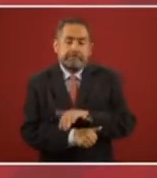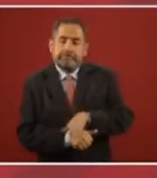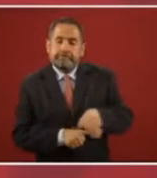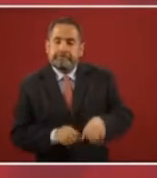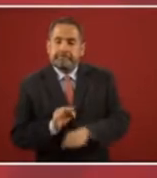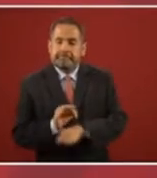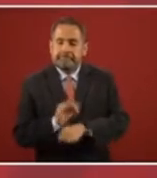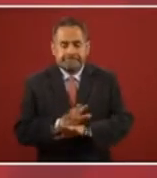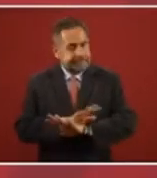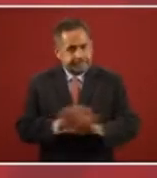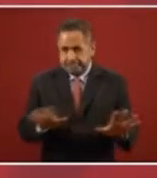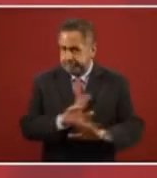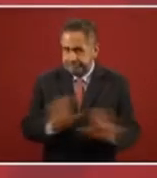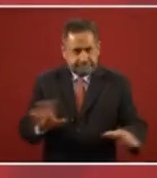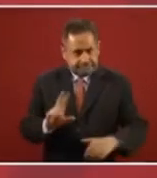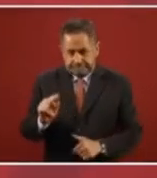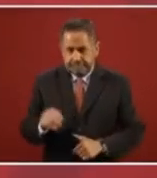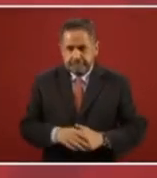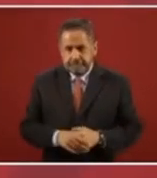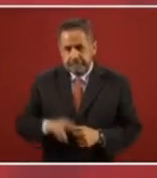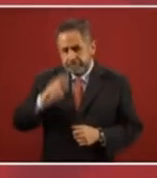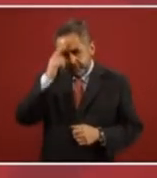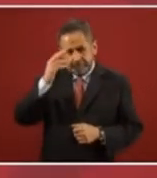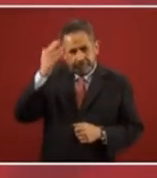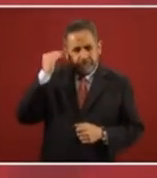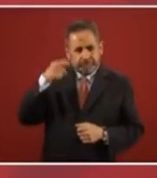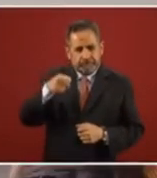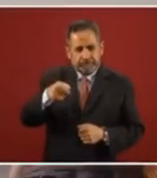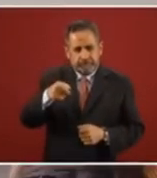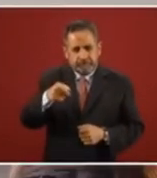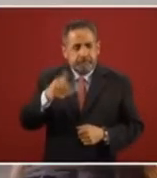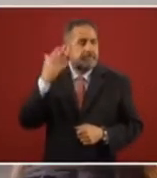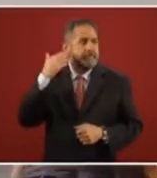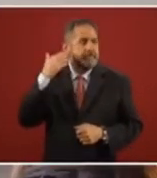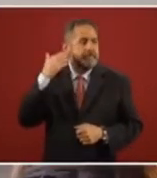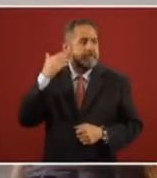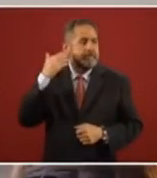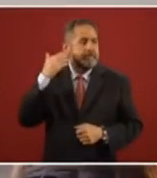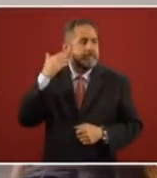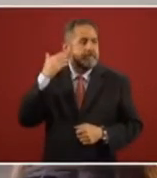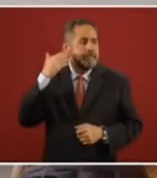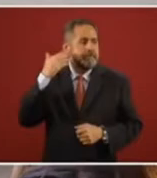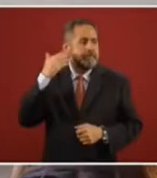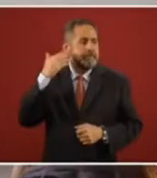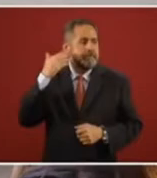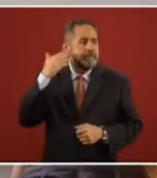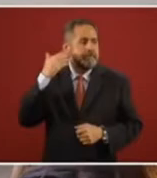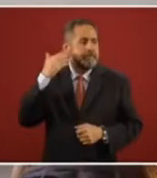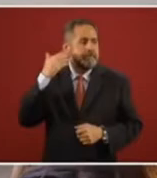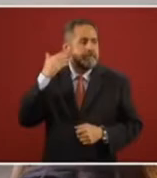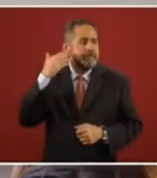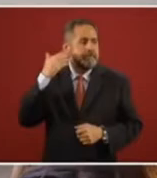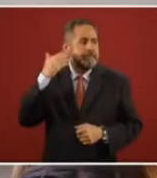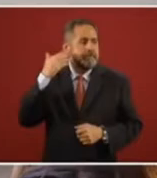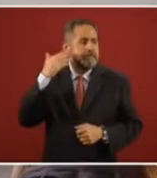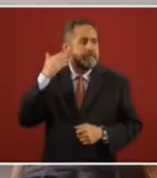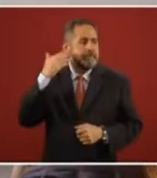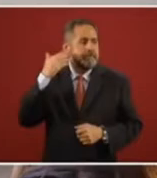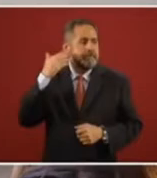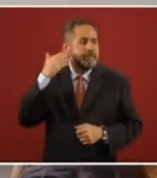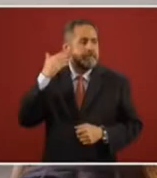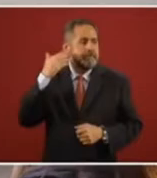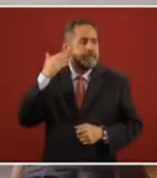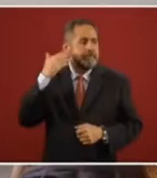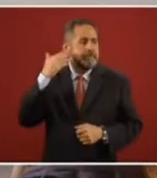recordamos desde que había esa consideración de nuestra vida